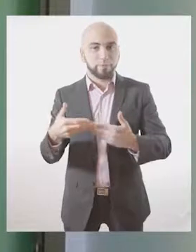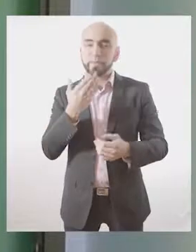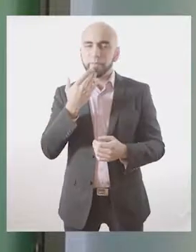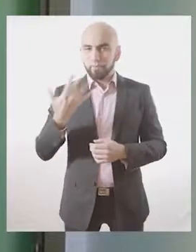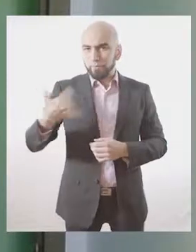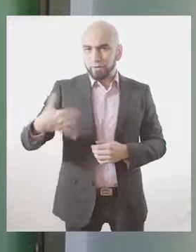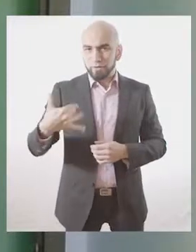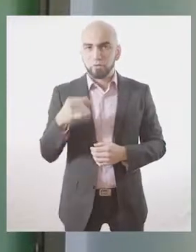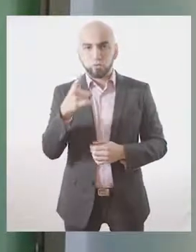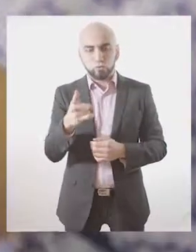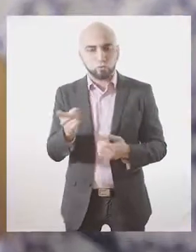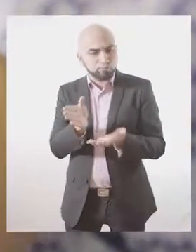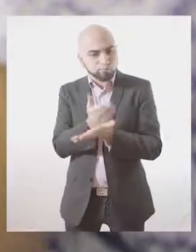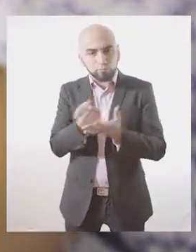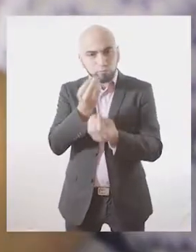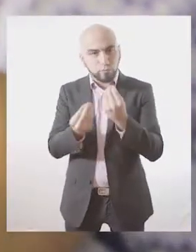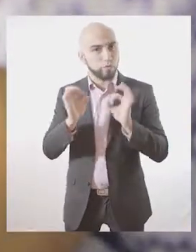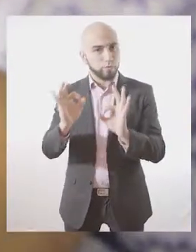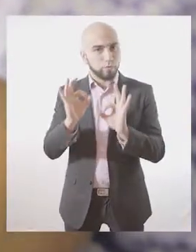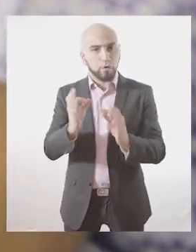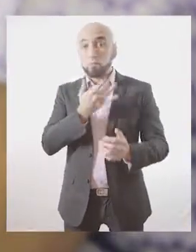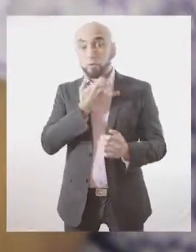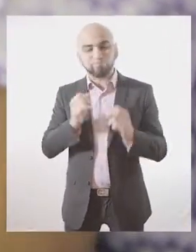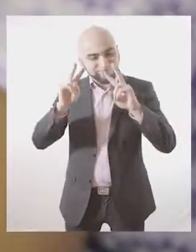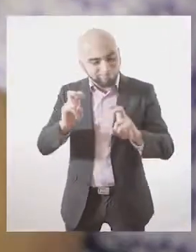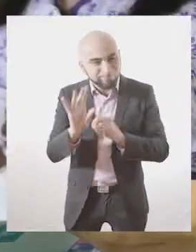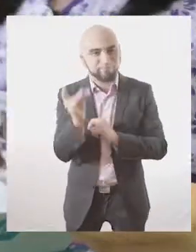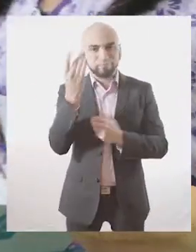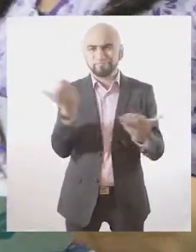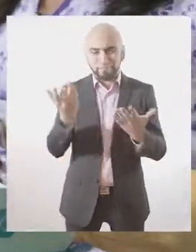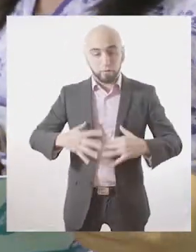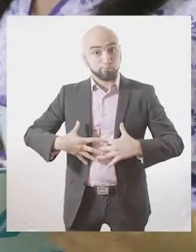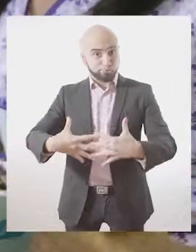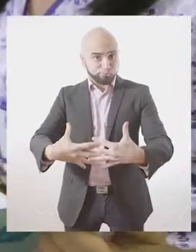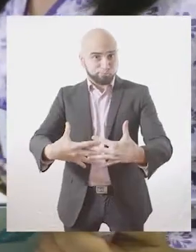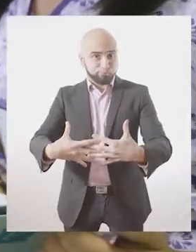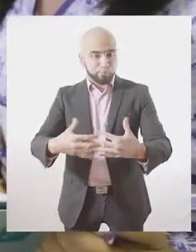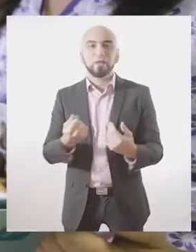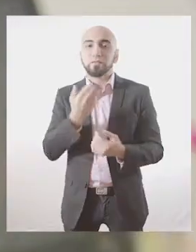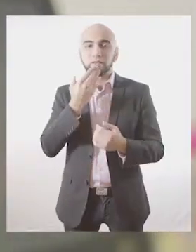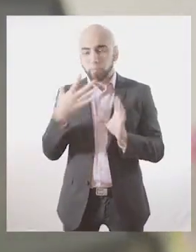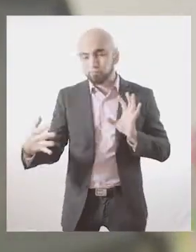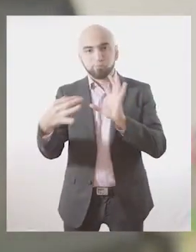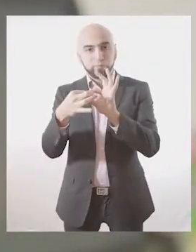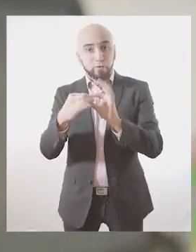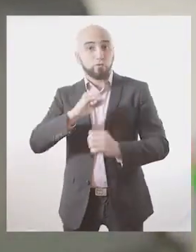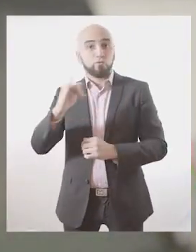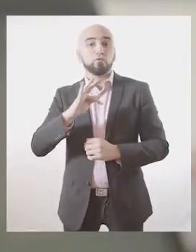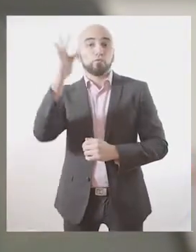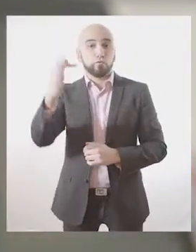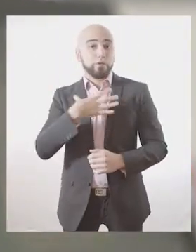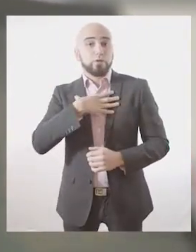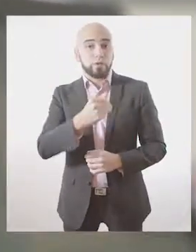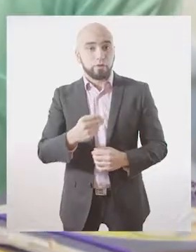es esencial que mantengas un estado nutricional normal, porque los estudios afirman que el sobrepeso durante el embarazo se asocia a tener hijos